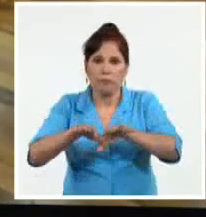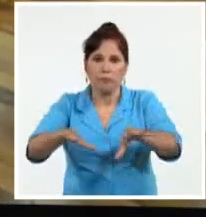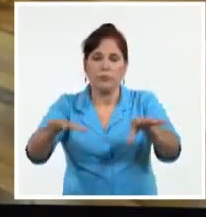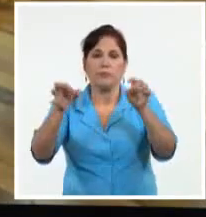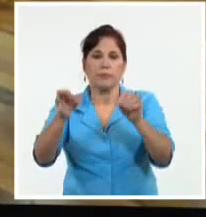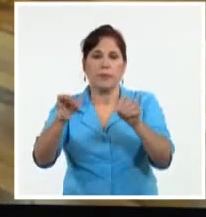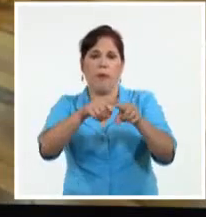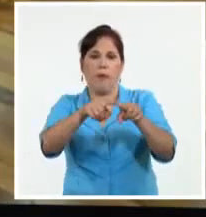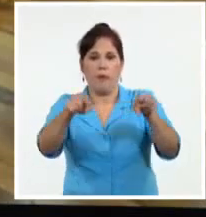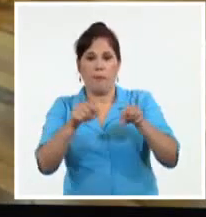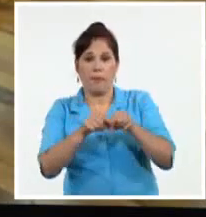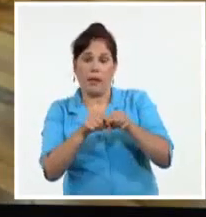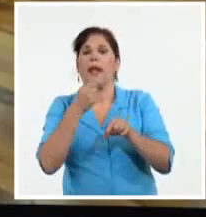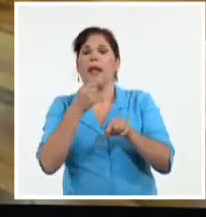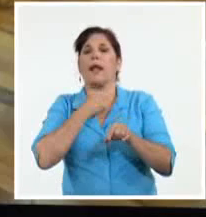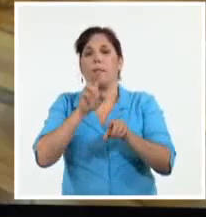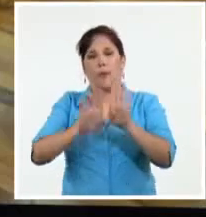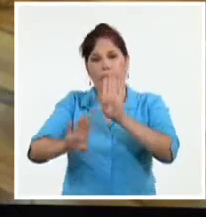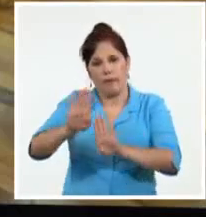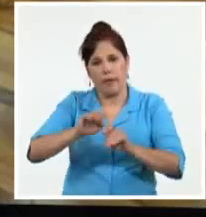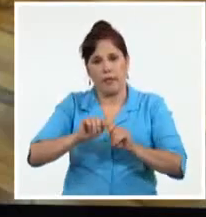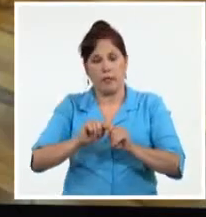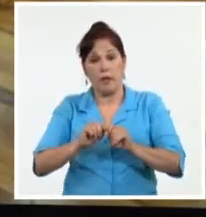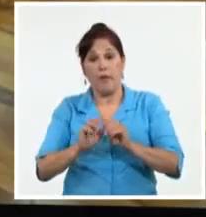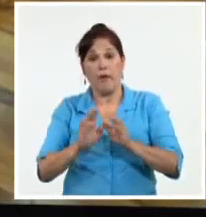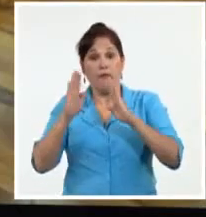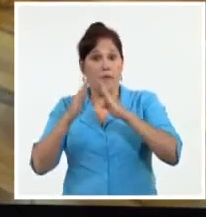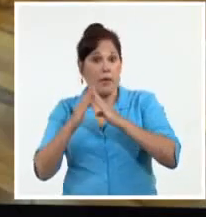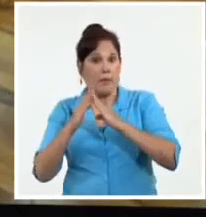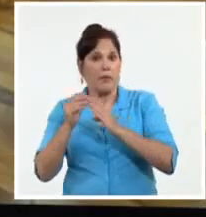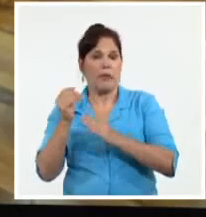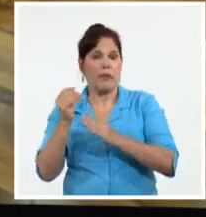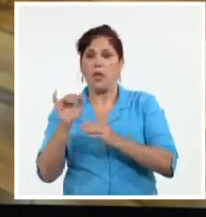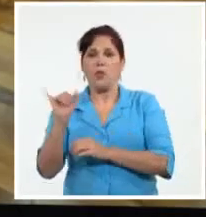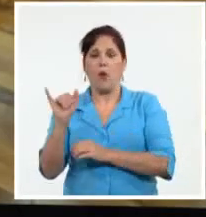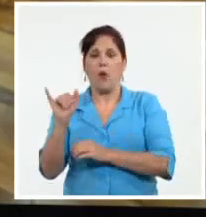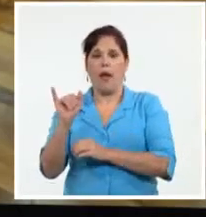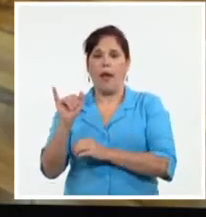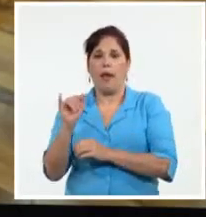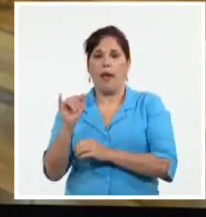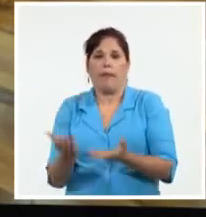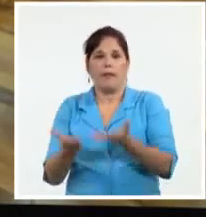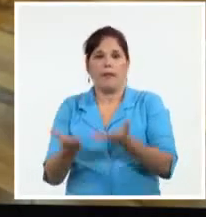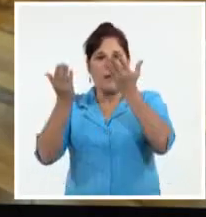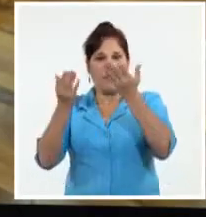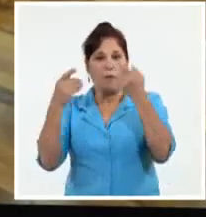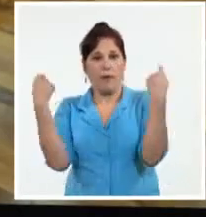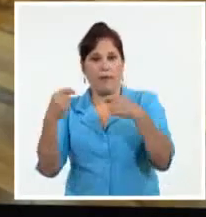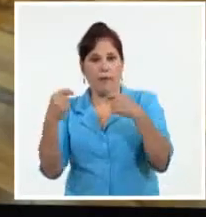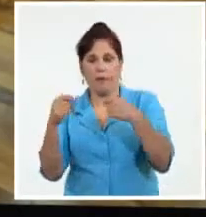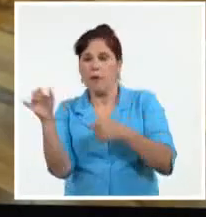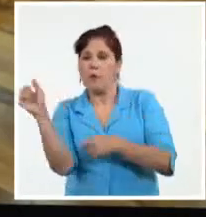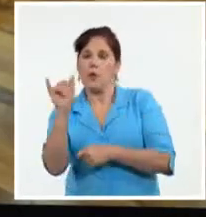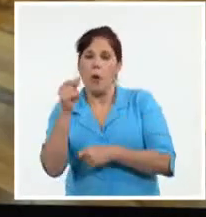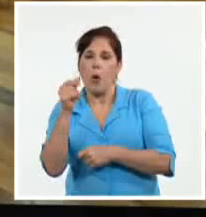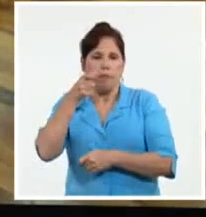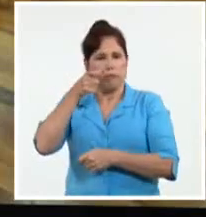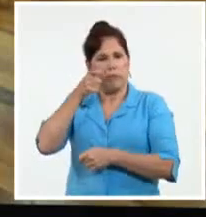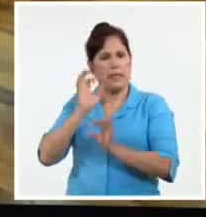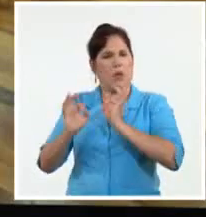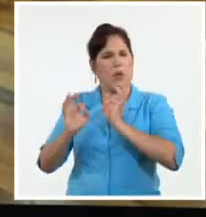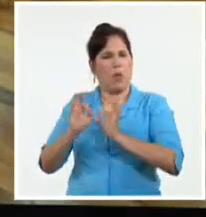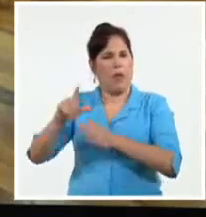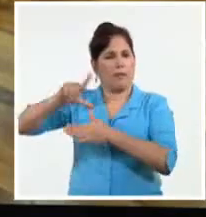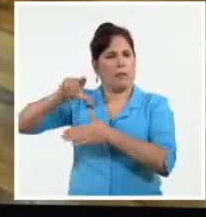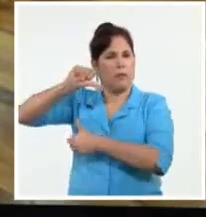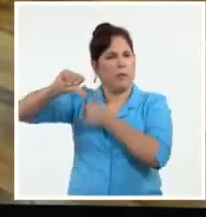dependencias por área, incluyendo defensa. Porque vivir y pensar en bloque pasa por desarrollo en común y pasa por velar por la seguridad